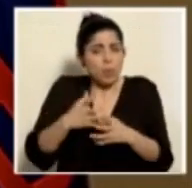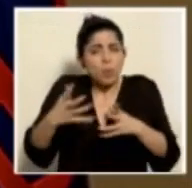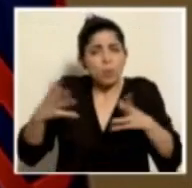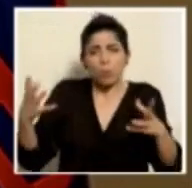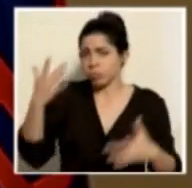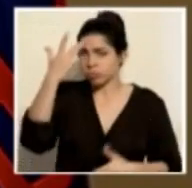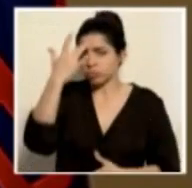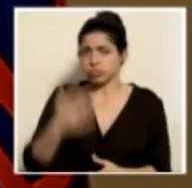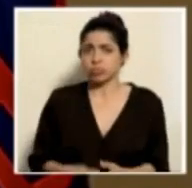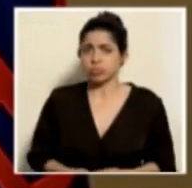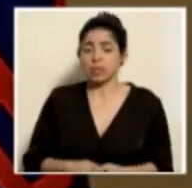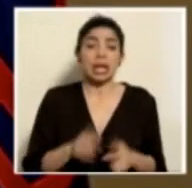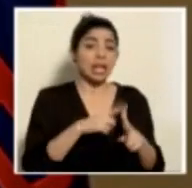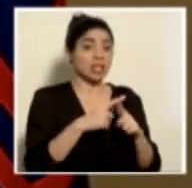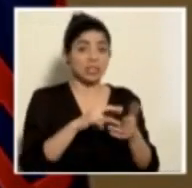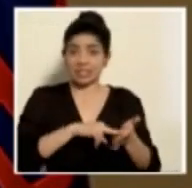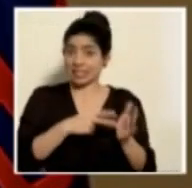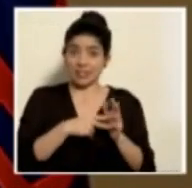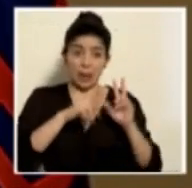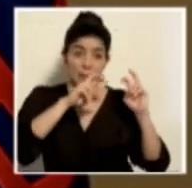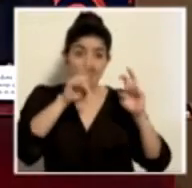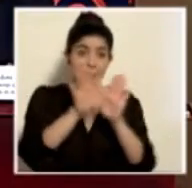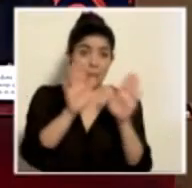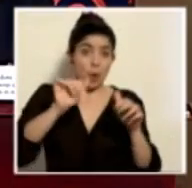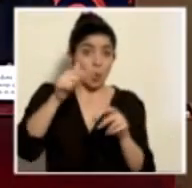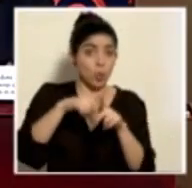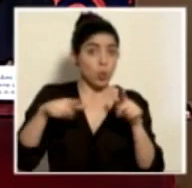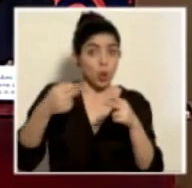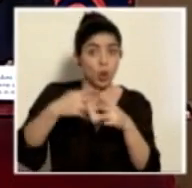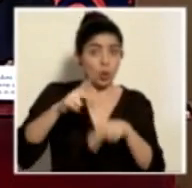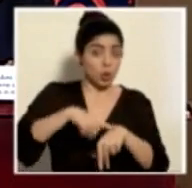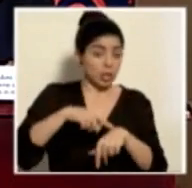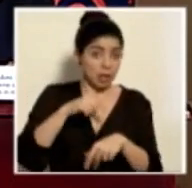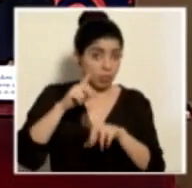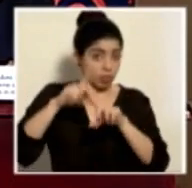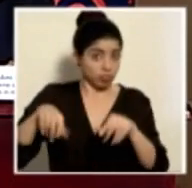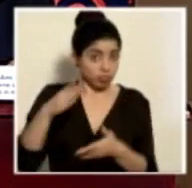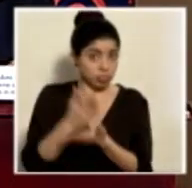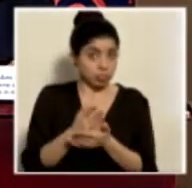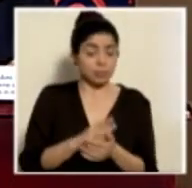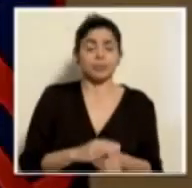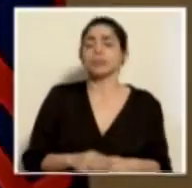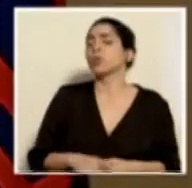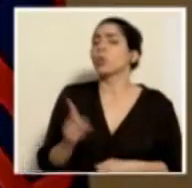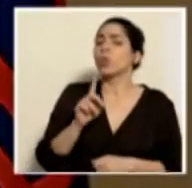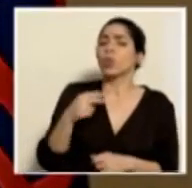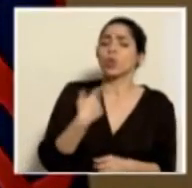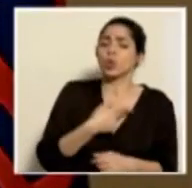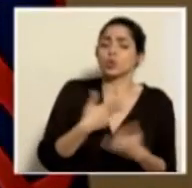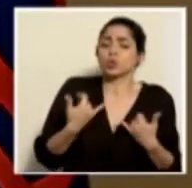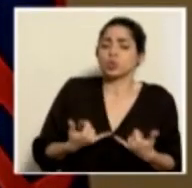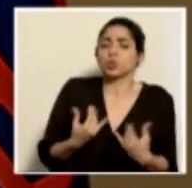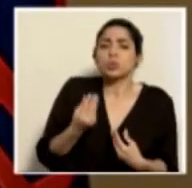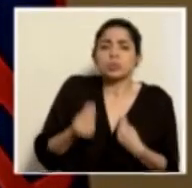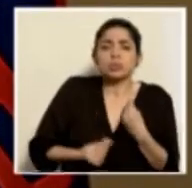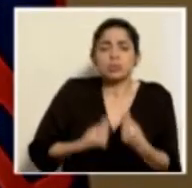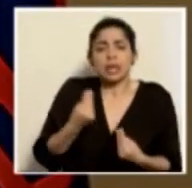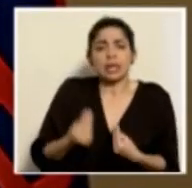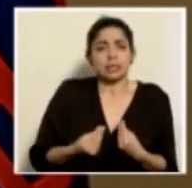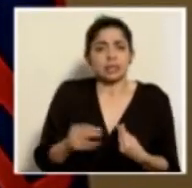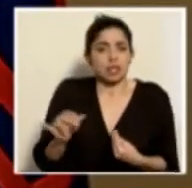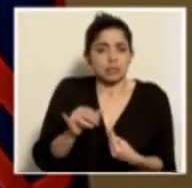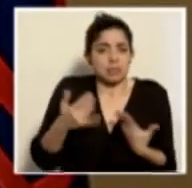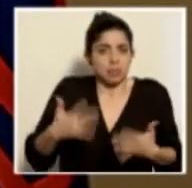los casos. Pero entonces se descartan testeos masivos en otras zonas a corto plazo. O sea, lo que vamos a seguir haciendo es lo que